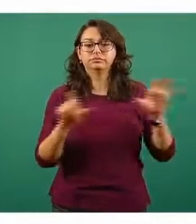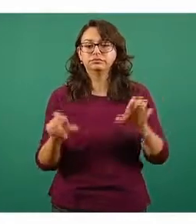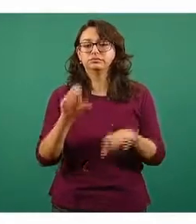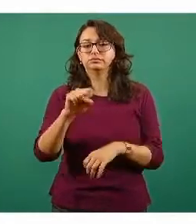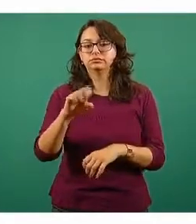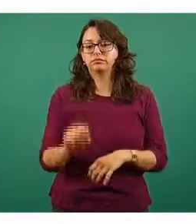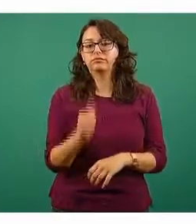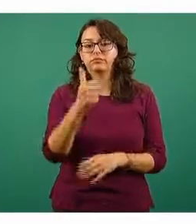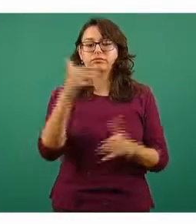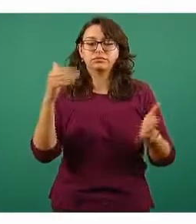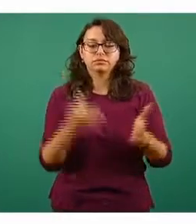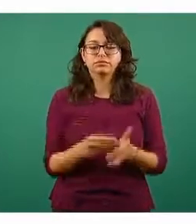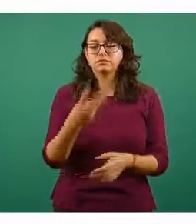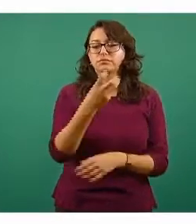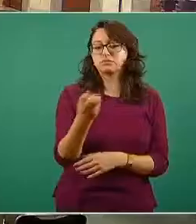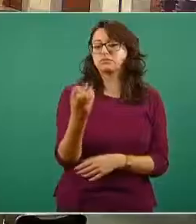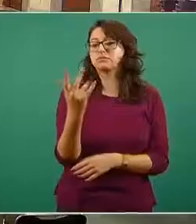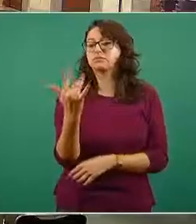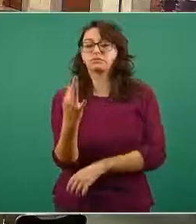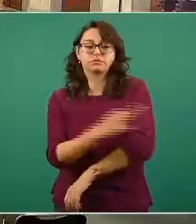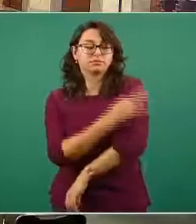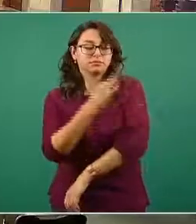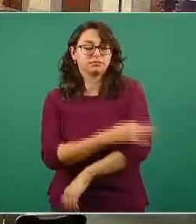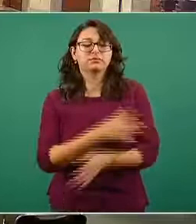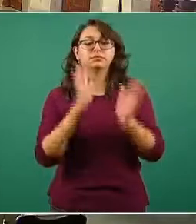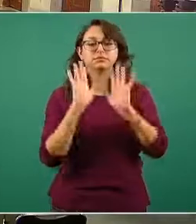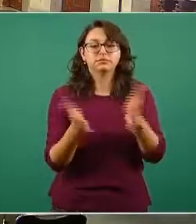766.350 dosis las que han llegado a nuestro territorio,